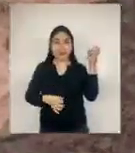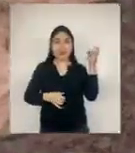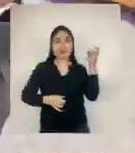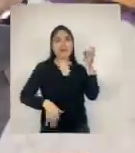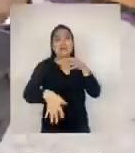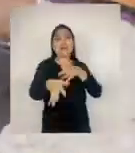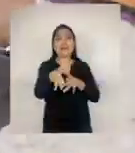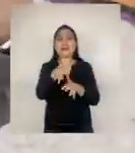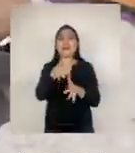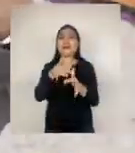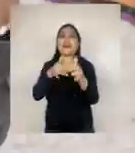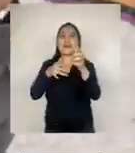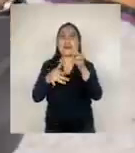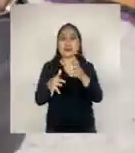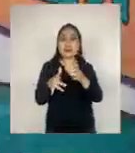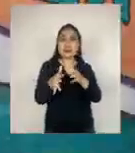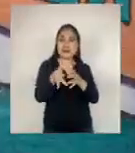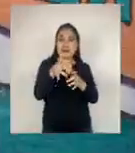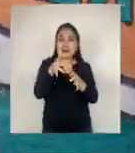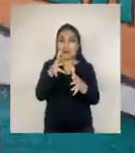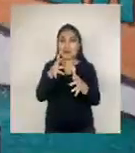habló.